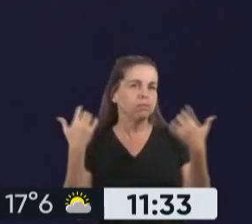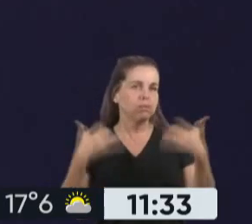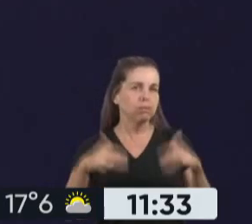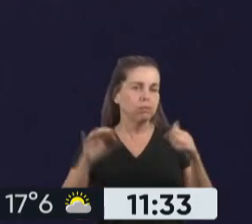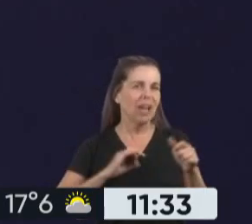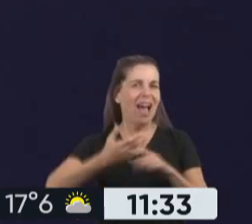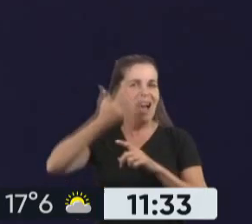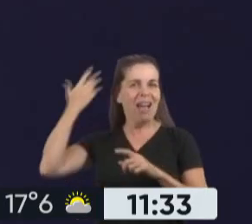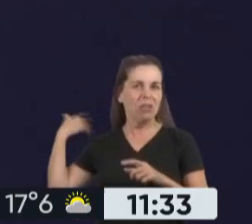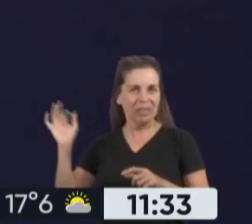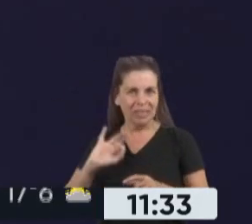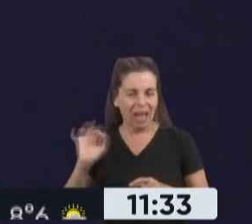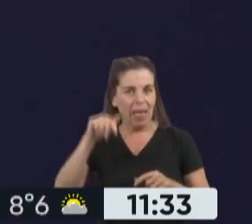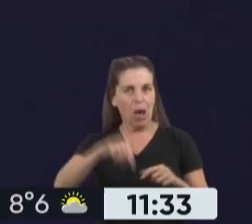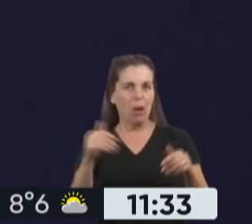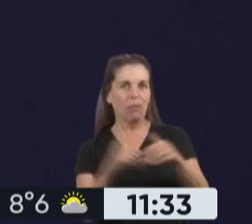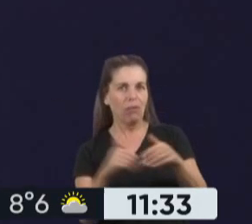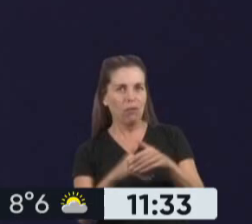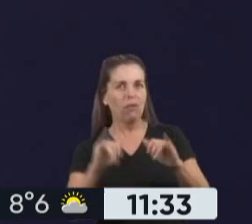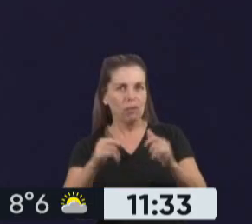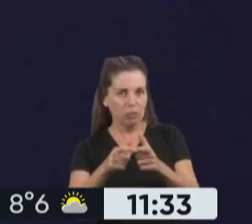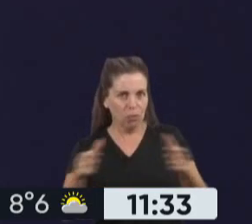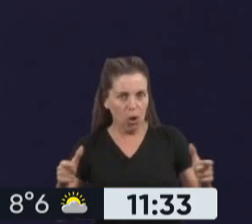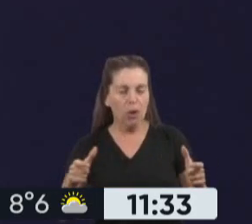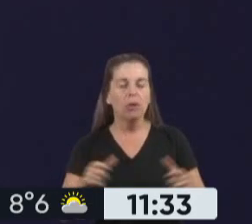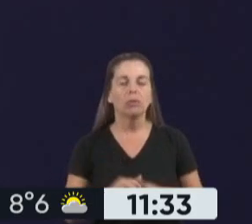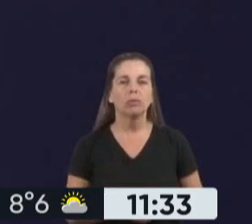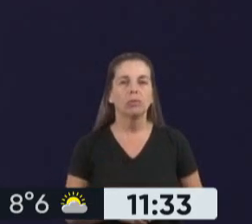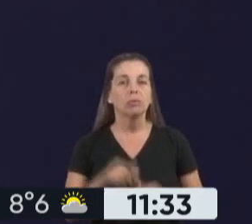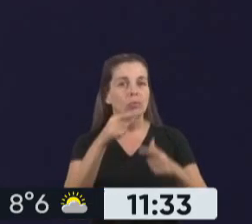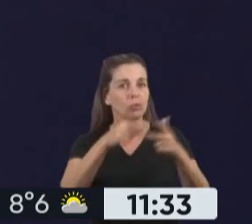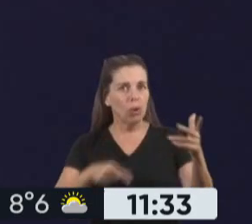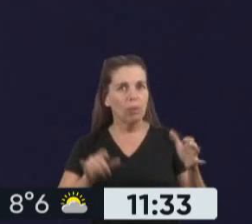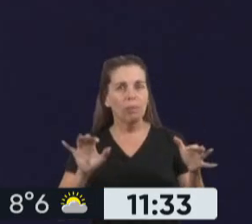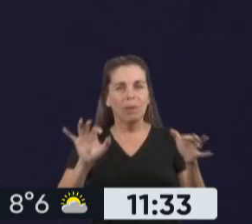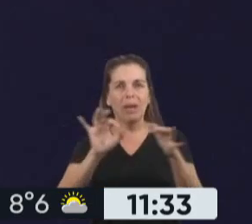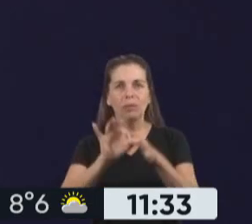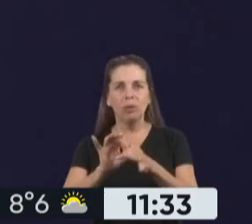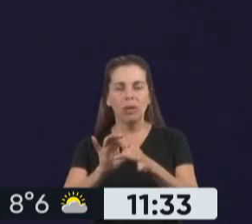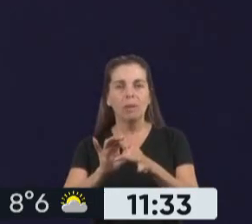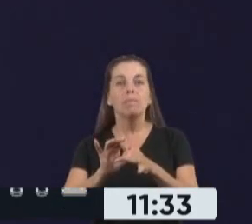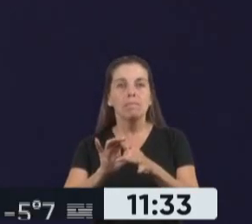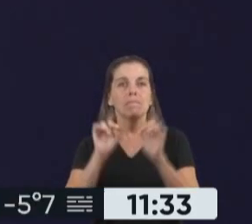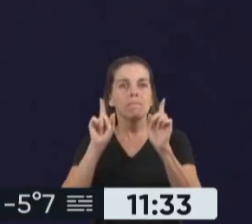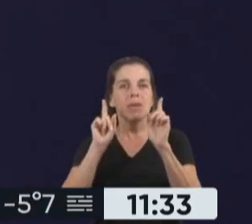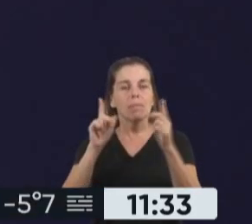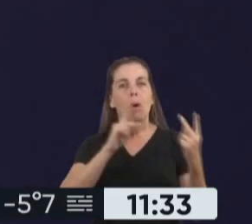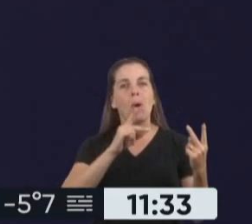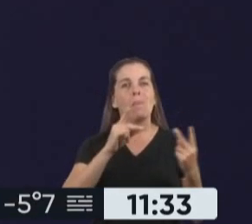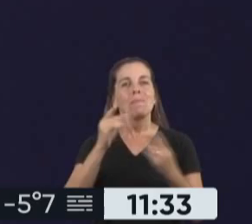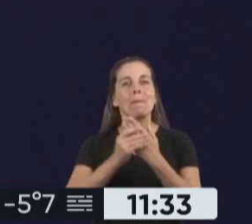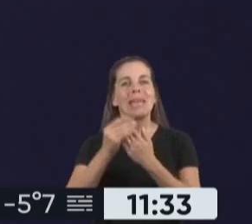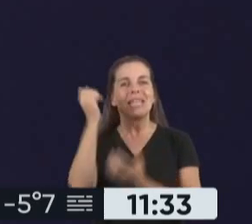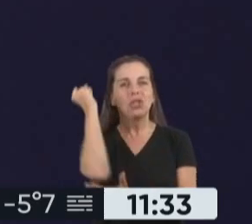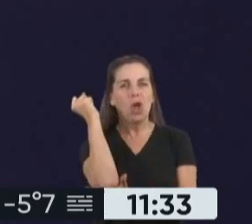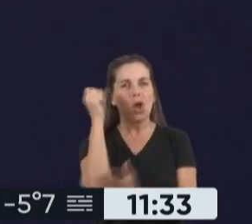veían. Por supuesto que esto también está relacionado con el viaje del ministro Caputo a Estados